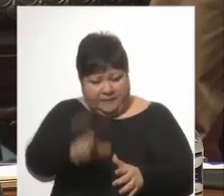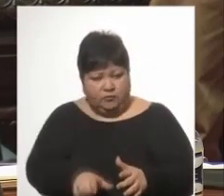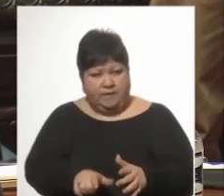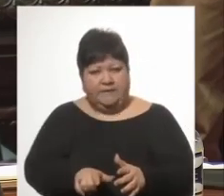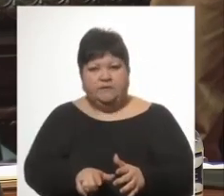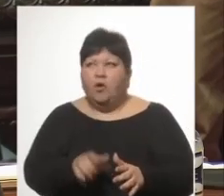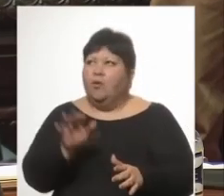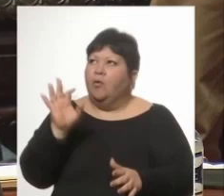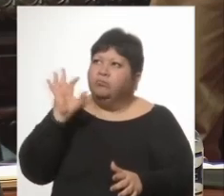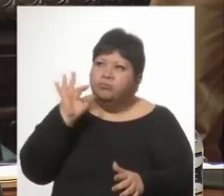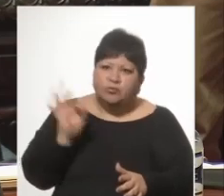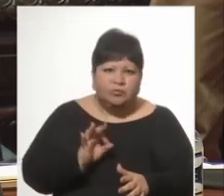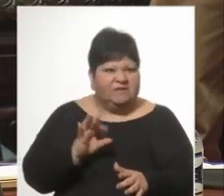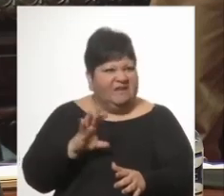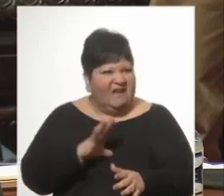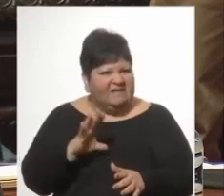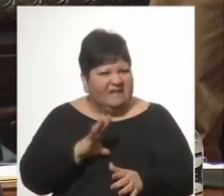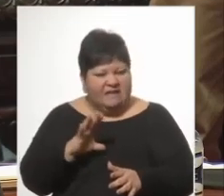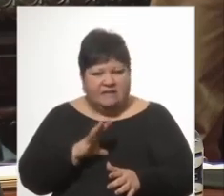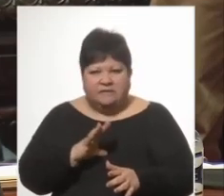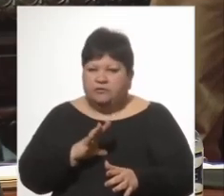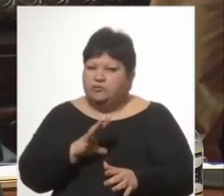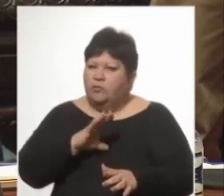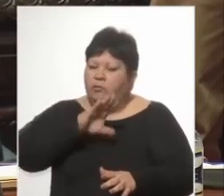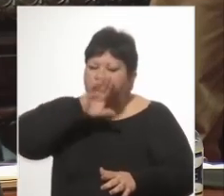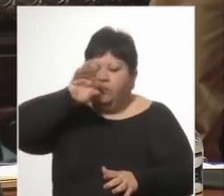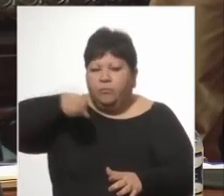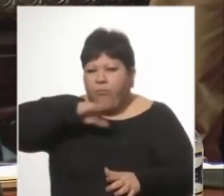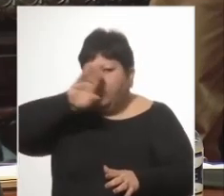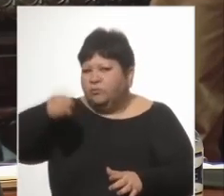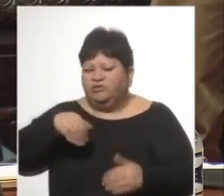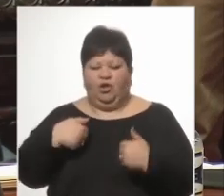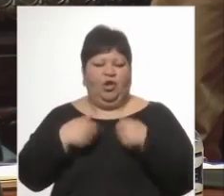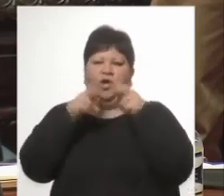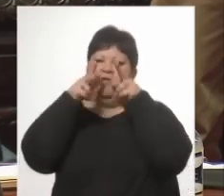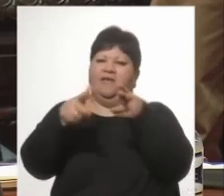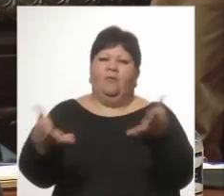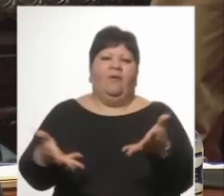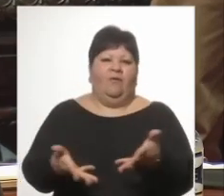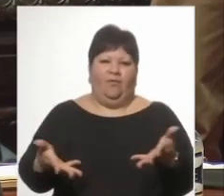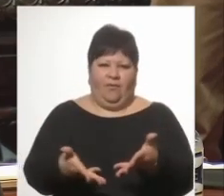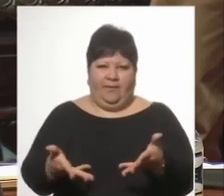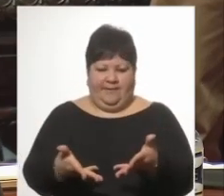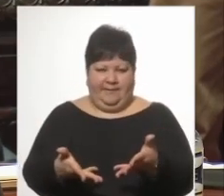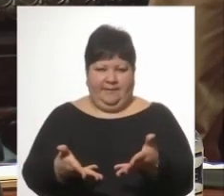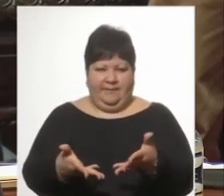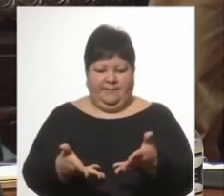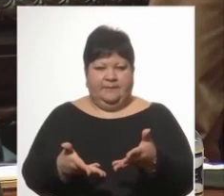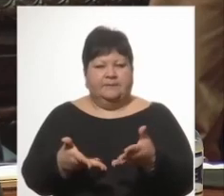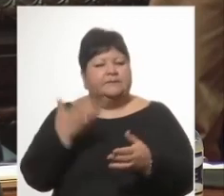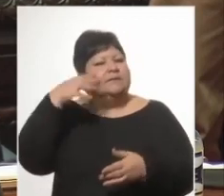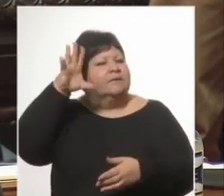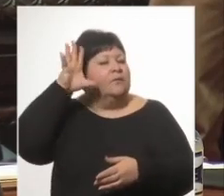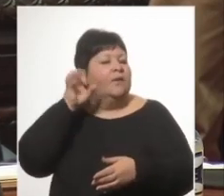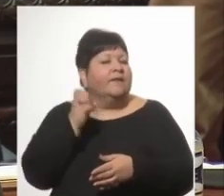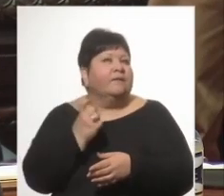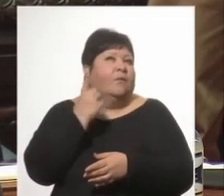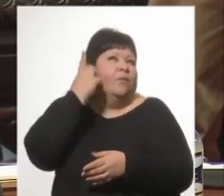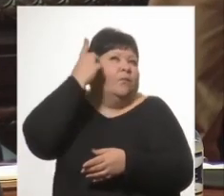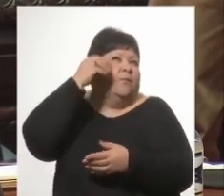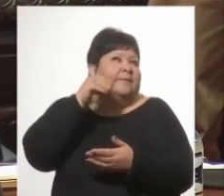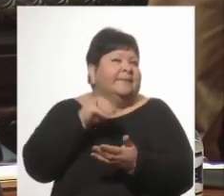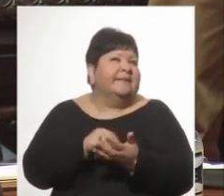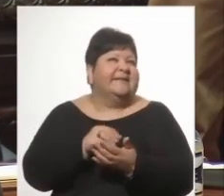distintas declaraciones públicas lo he dejado de manifiesto, no lo estoy diciendo ahora en esta instancia. Recuerdo uno de mis primeros discursos